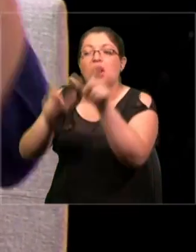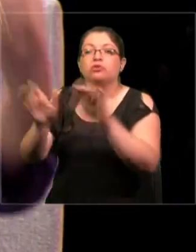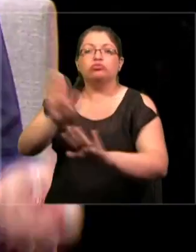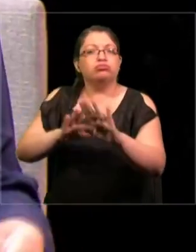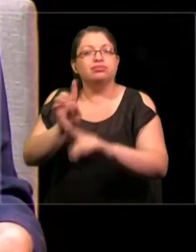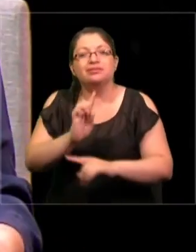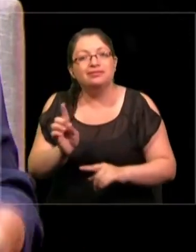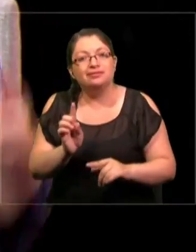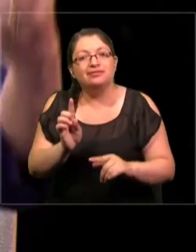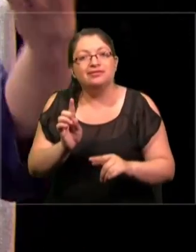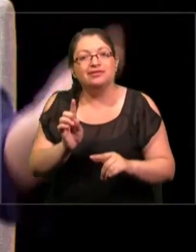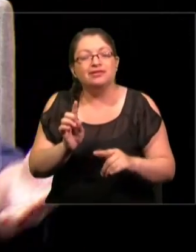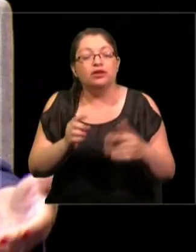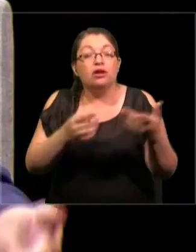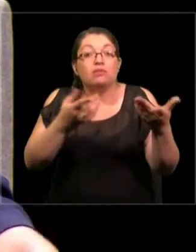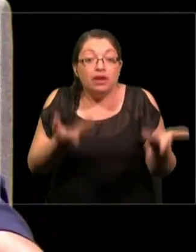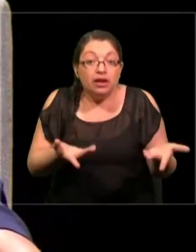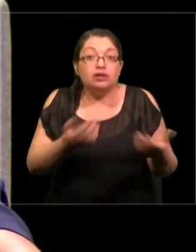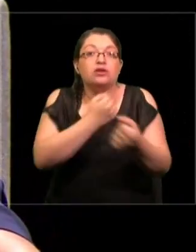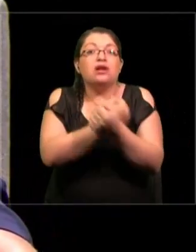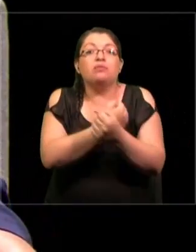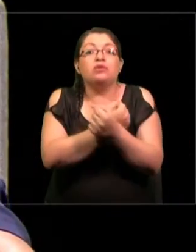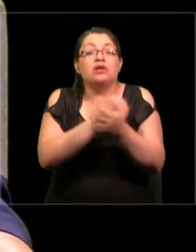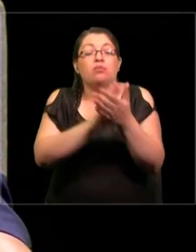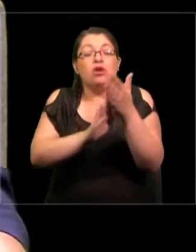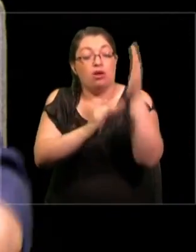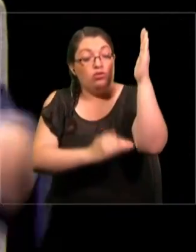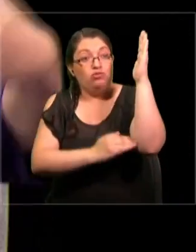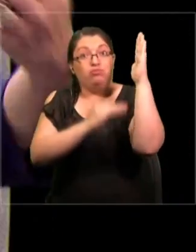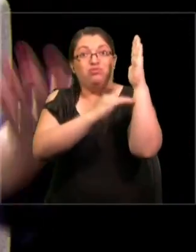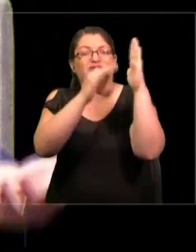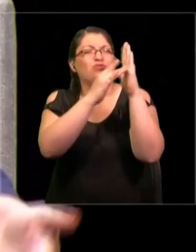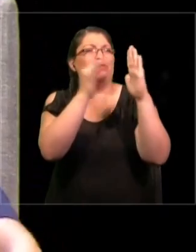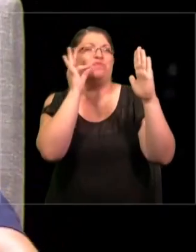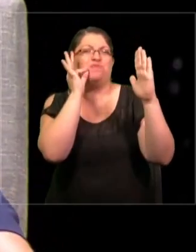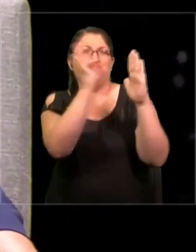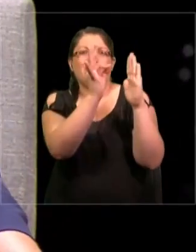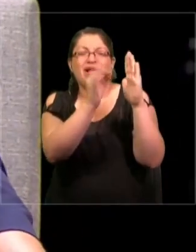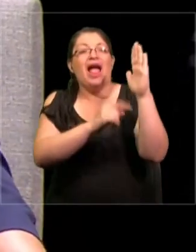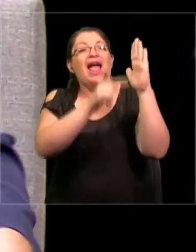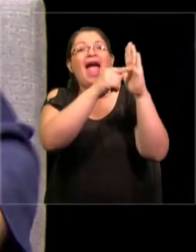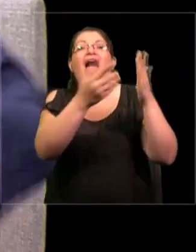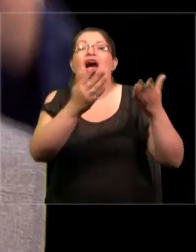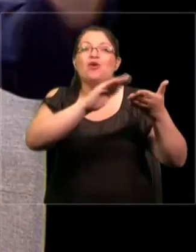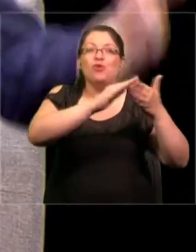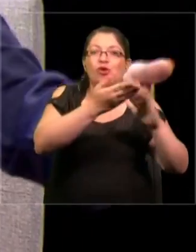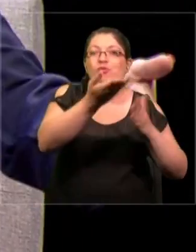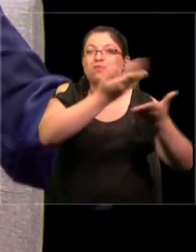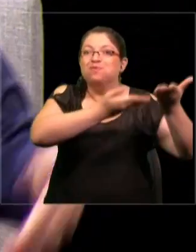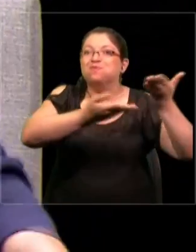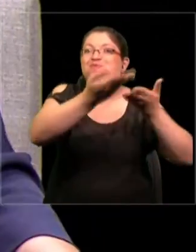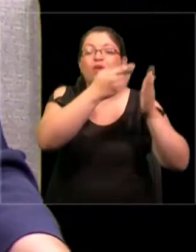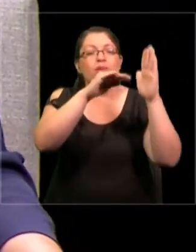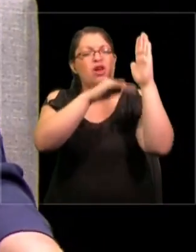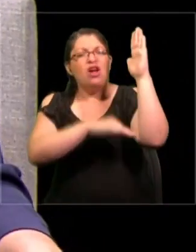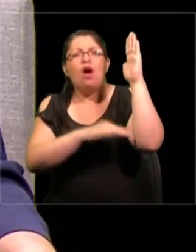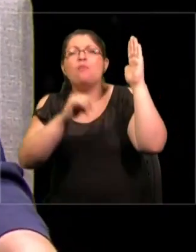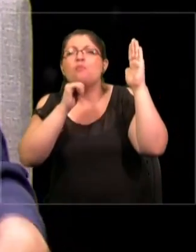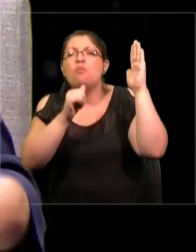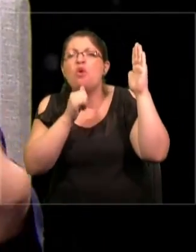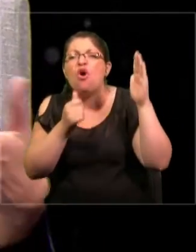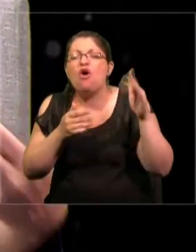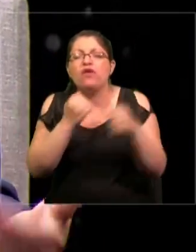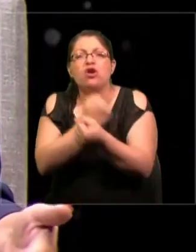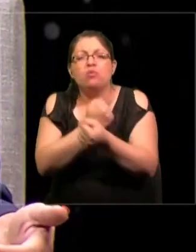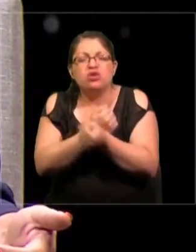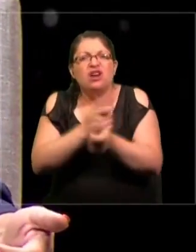eso es que la policía en los sectores medios, medios altos de nuestra sociedad es una policía comunitaria, pero en los sectores populares es una